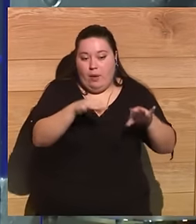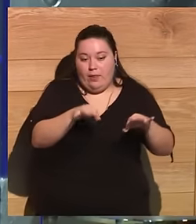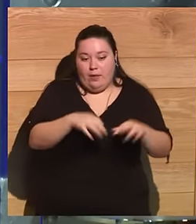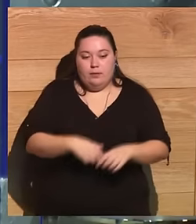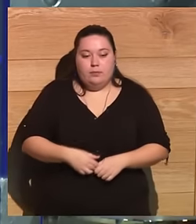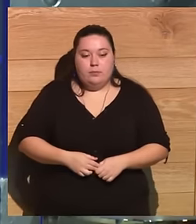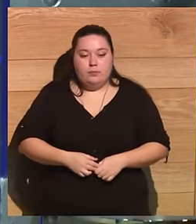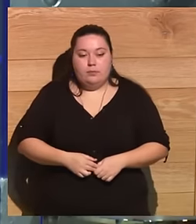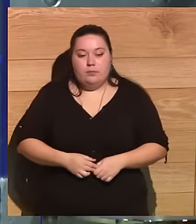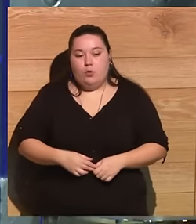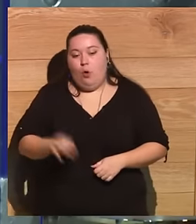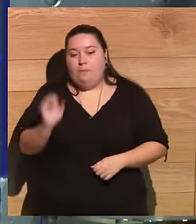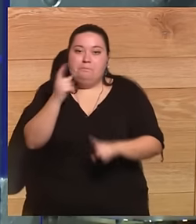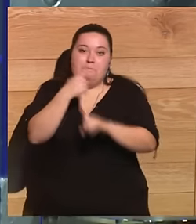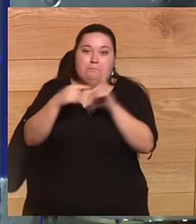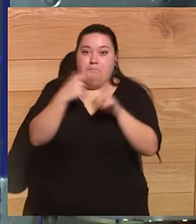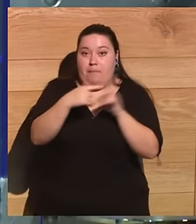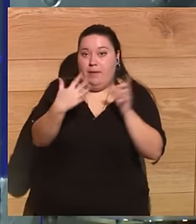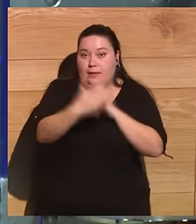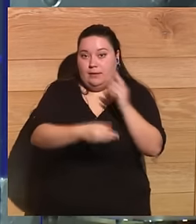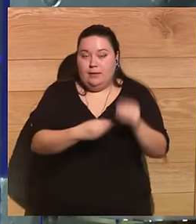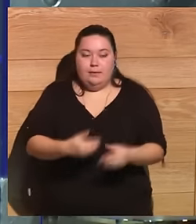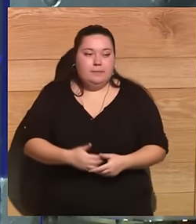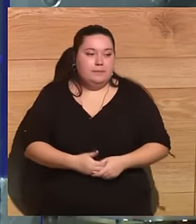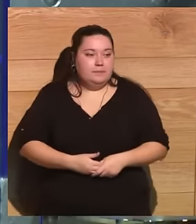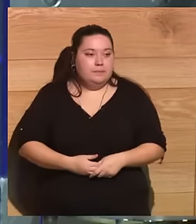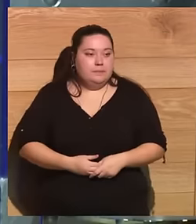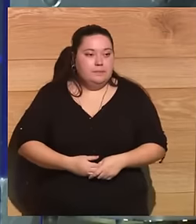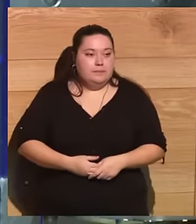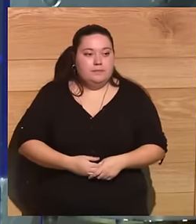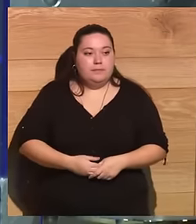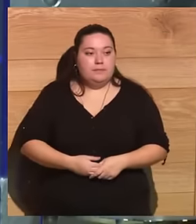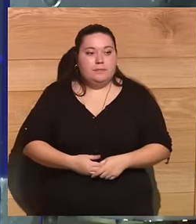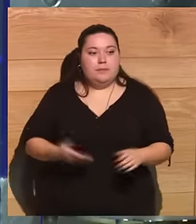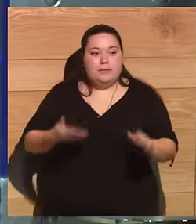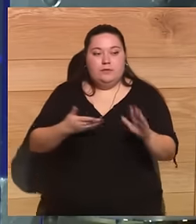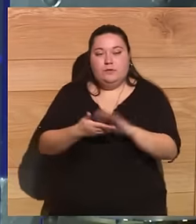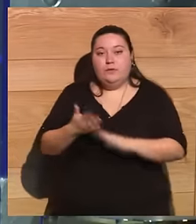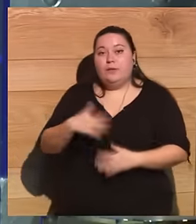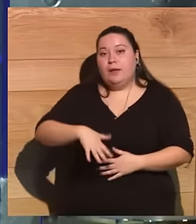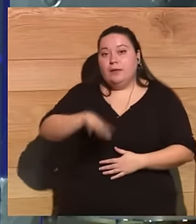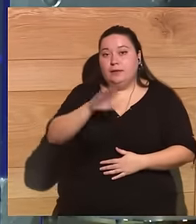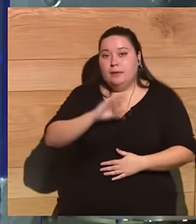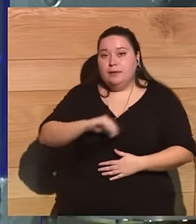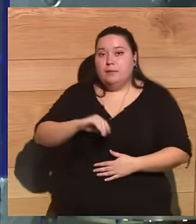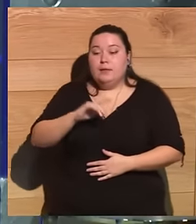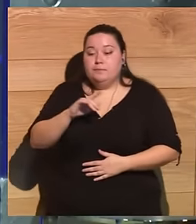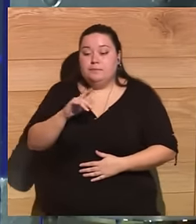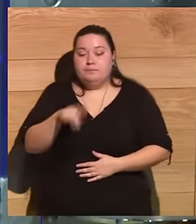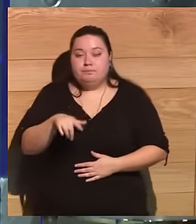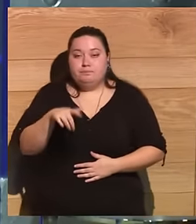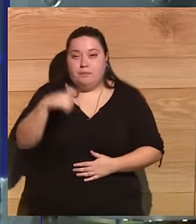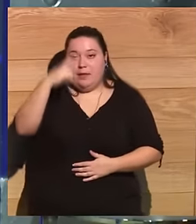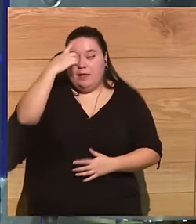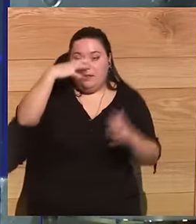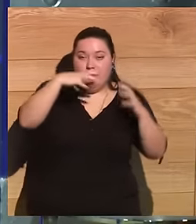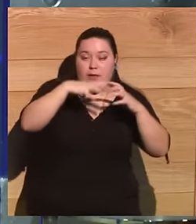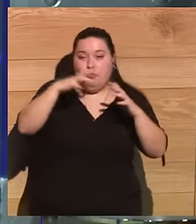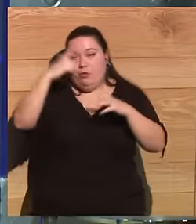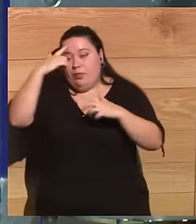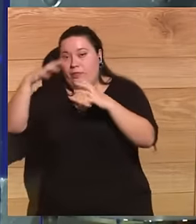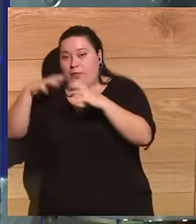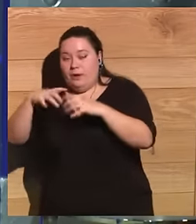hacer medias. Entonces pensamos, ¿se puede traducir cualquier cerebro a otro cerebro?